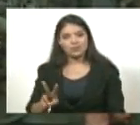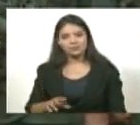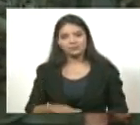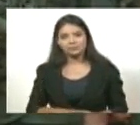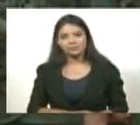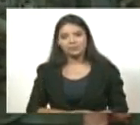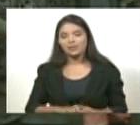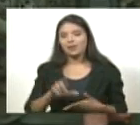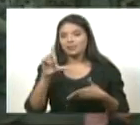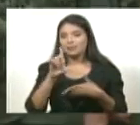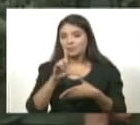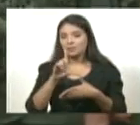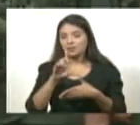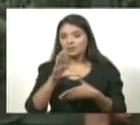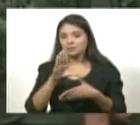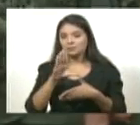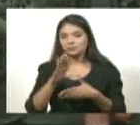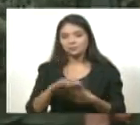y de América.